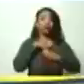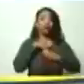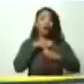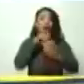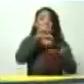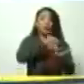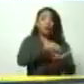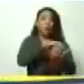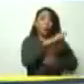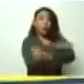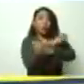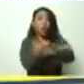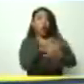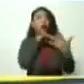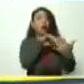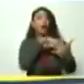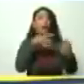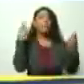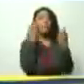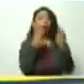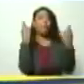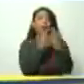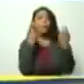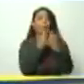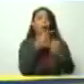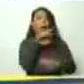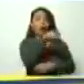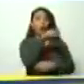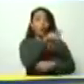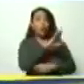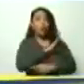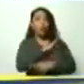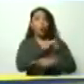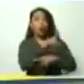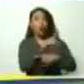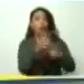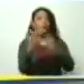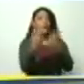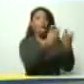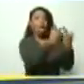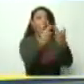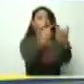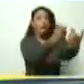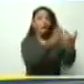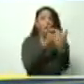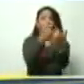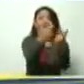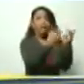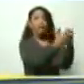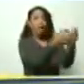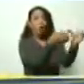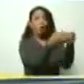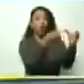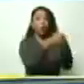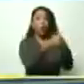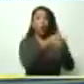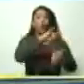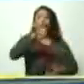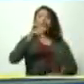oposición las guerras internas las peleas entre ellos las peleas de ellos con Jane y las